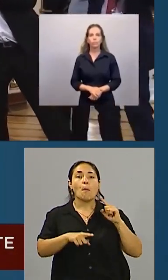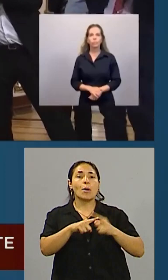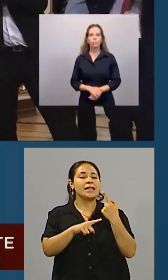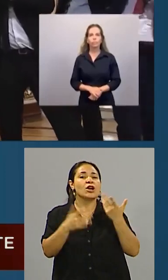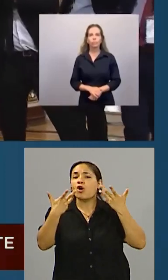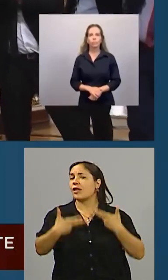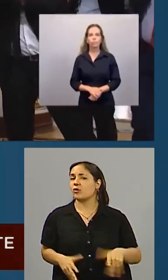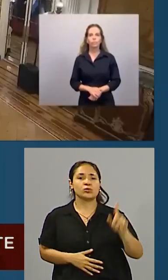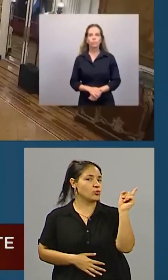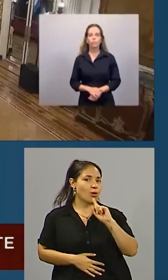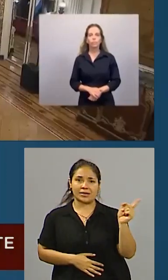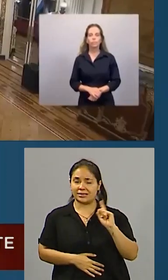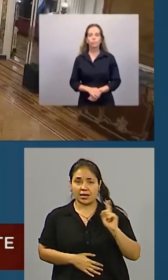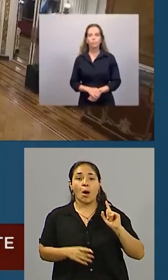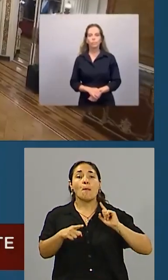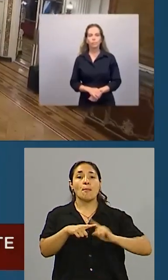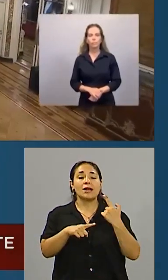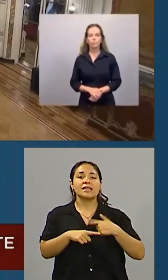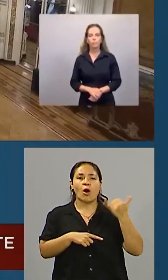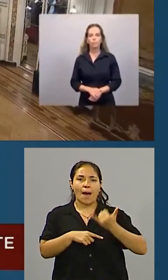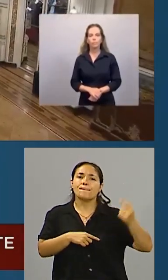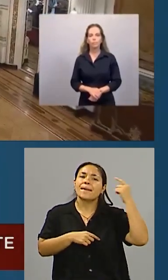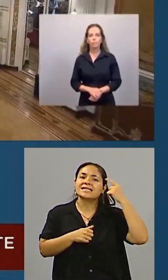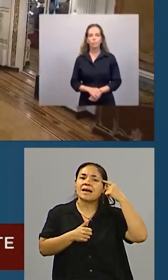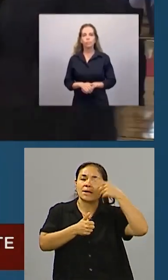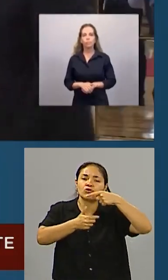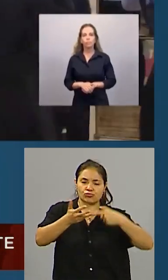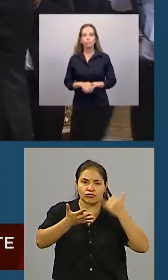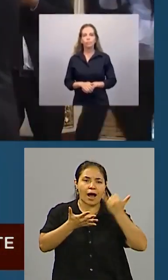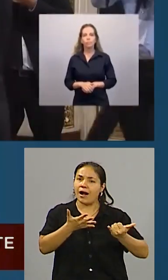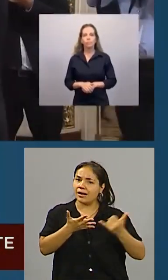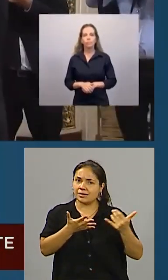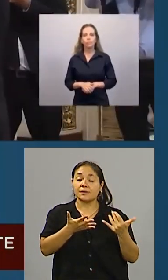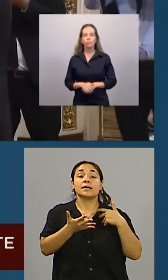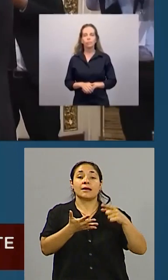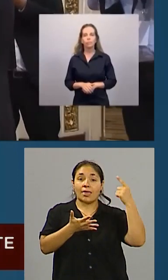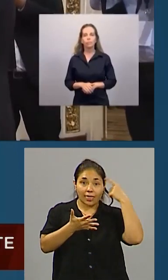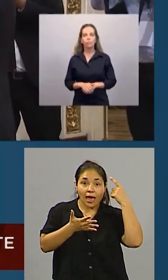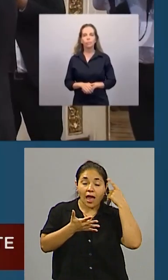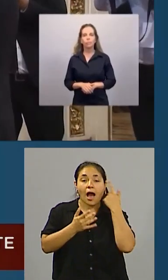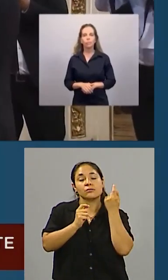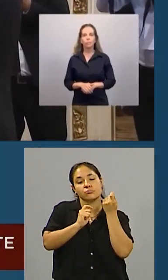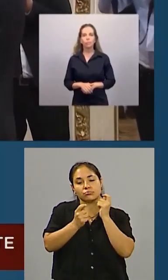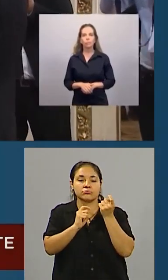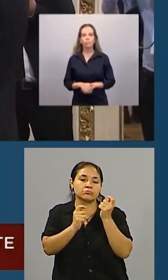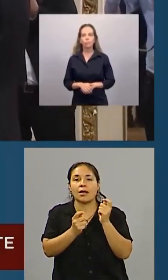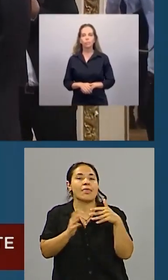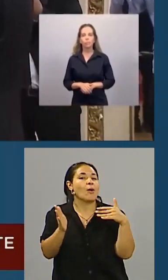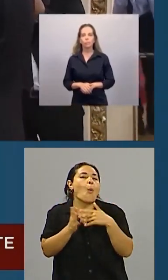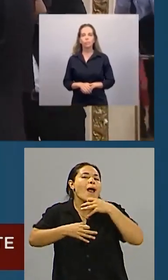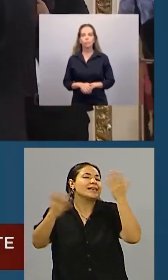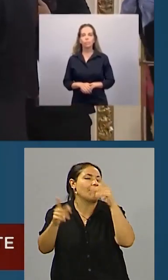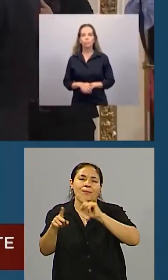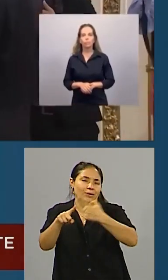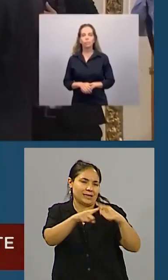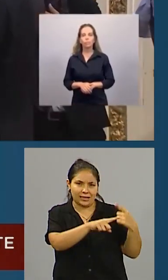tiene una ideología, un paquete de ideas, y luego esas ideas las va adaptando, de cualquier color que sea el político, sí.